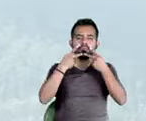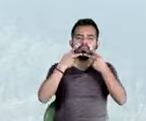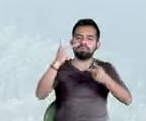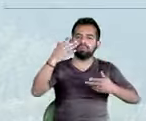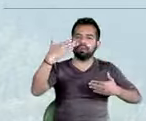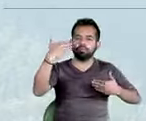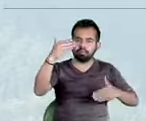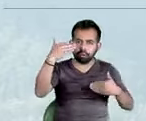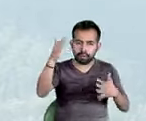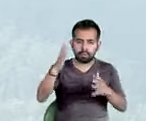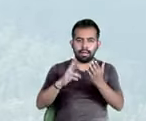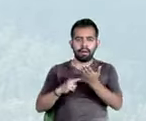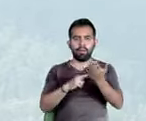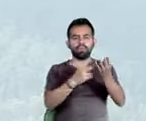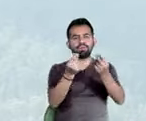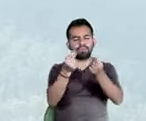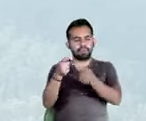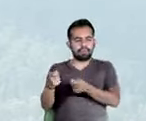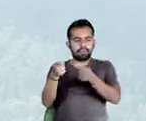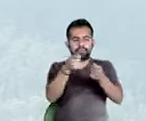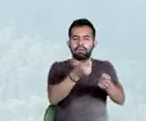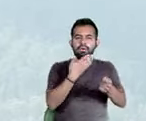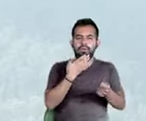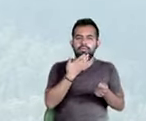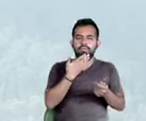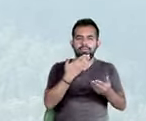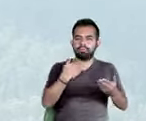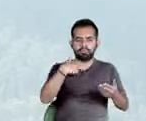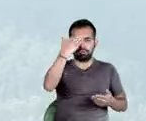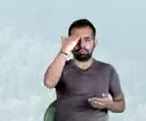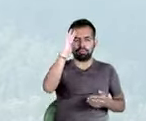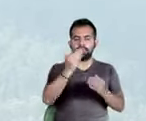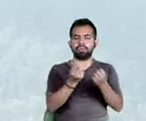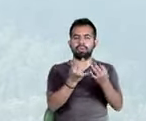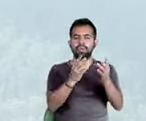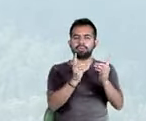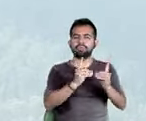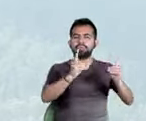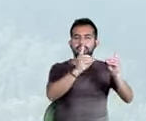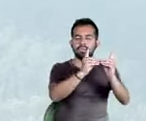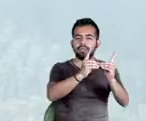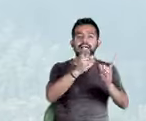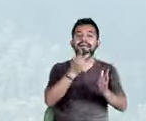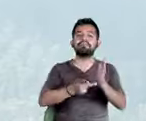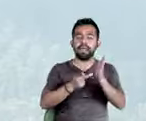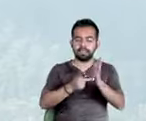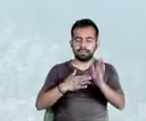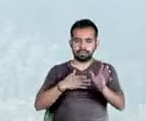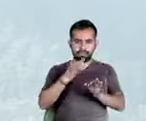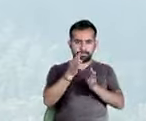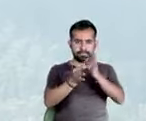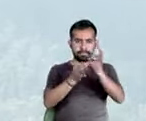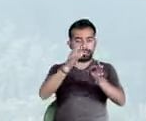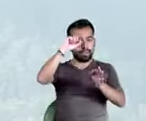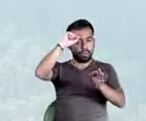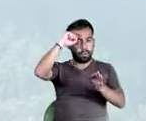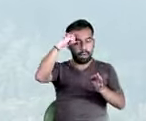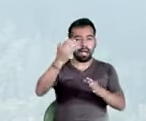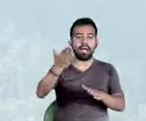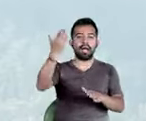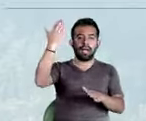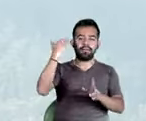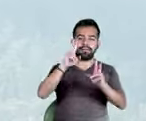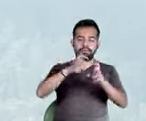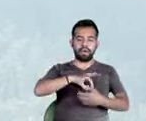los recursos que nos provienen por transferencias del Gobierno Central. ¿Qué está pasando con el censo? Recuerden ustedes que se detuvo por el tema de